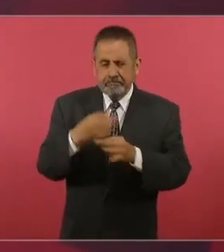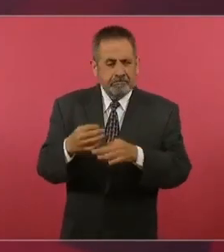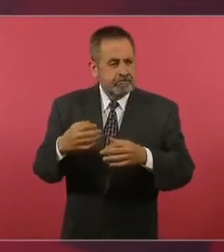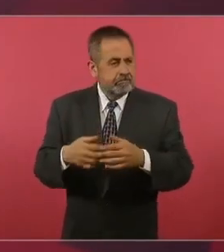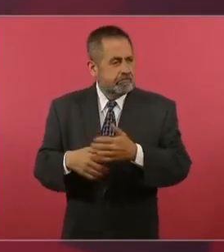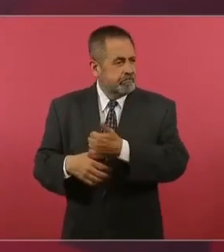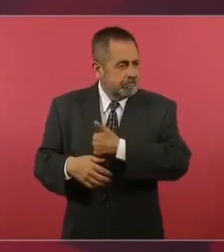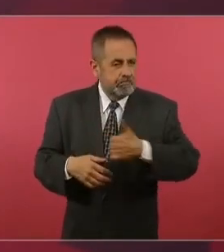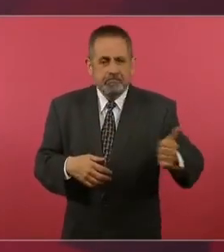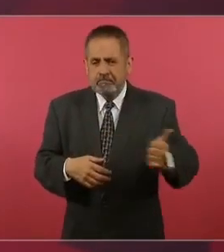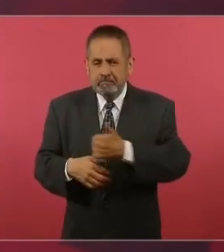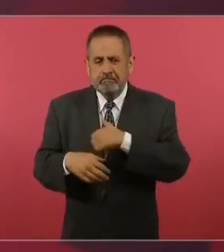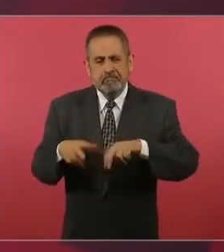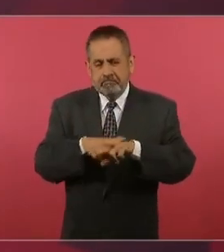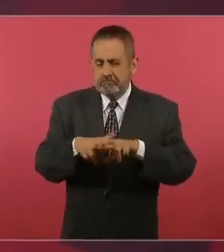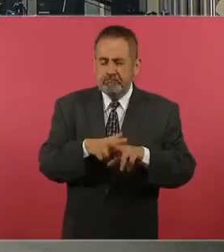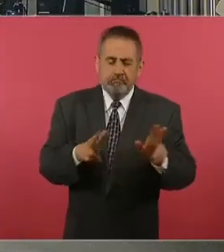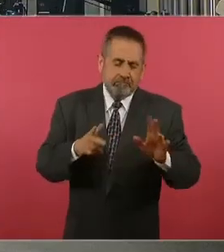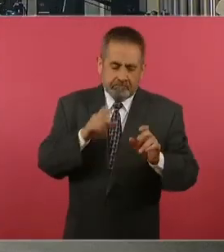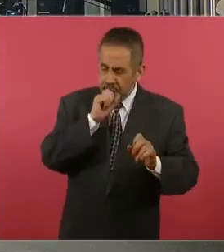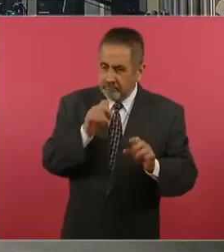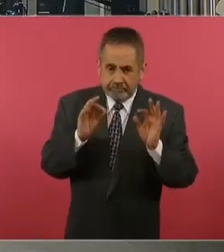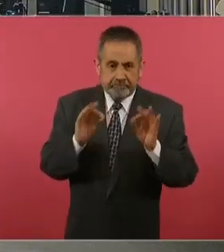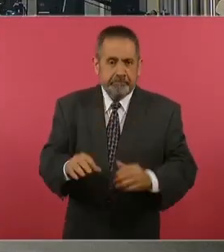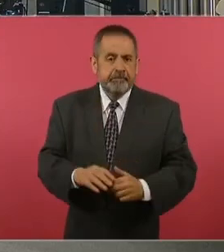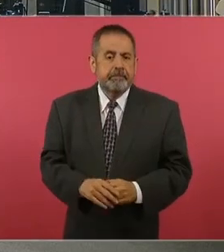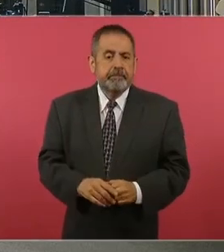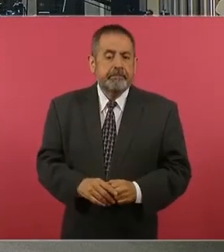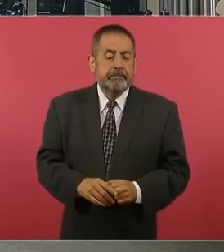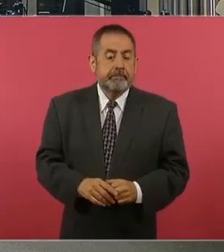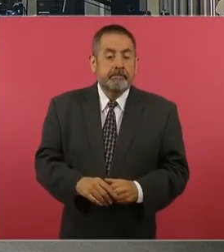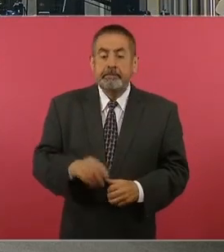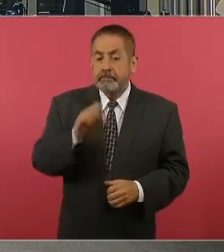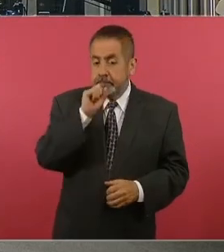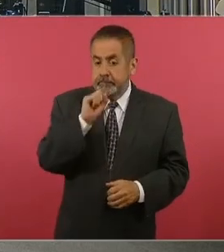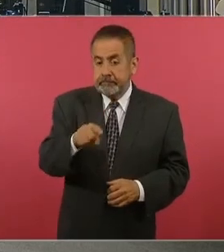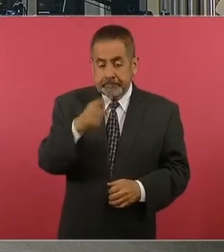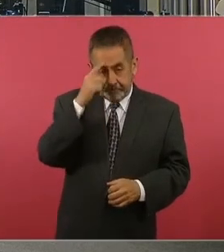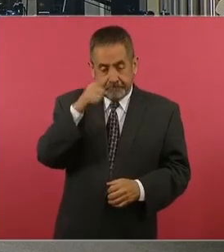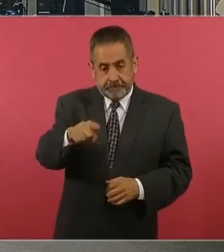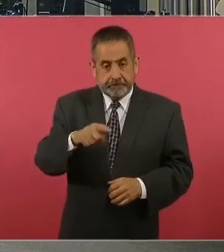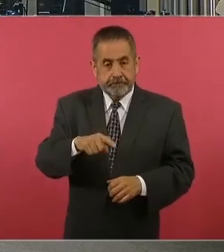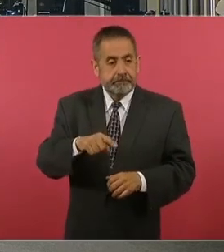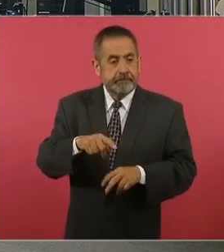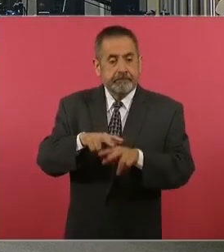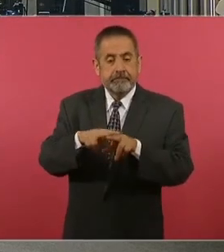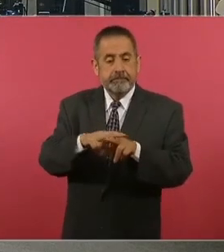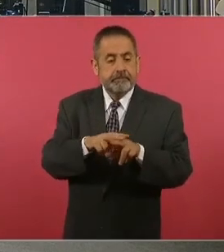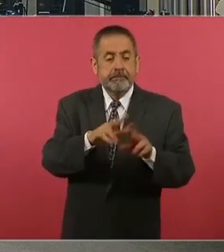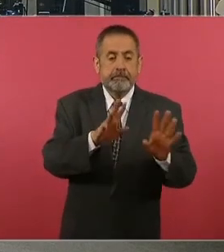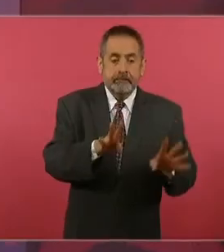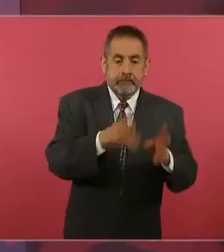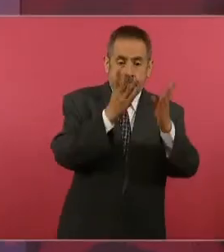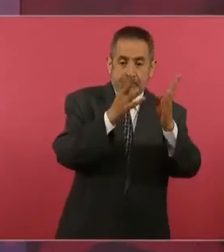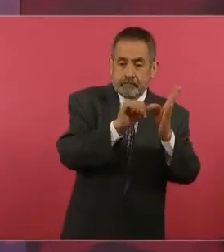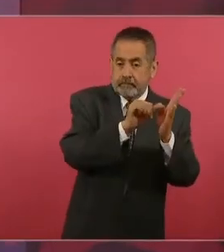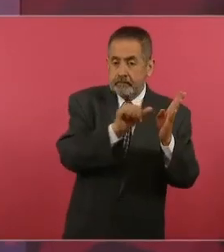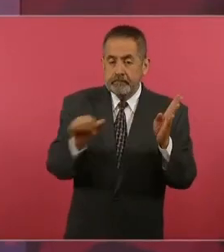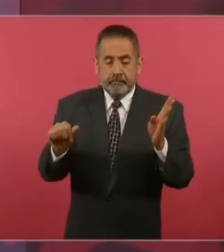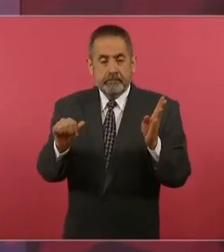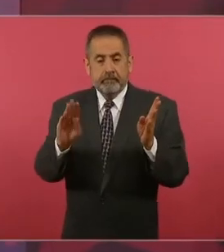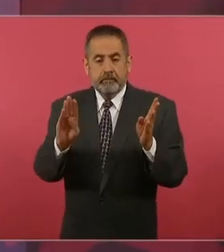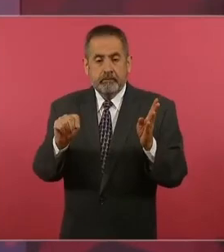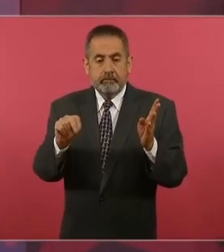funcionando. Es lo mismo para el tren Felipe Ángeles Buenavista.